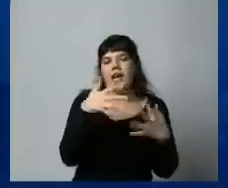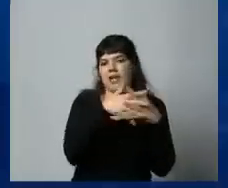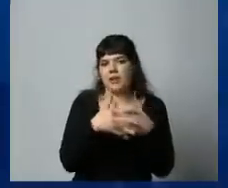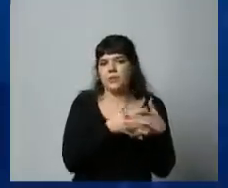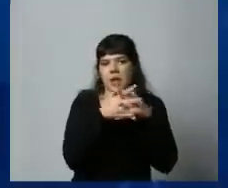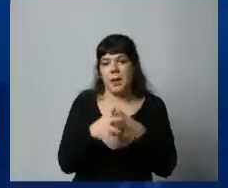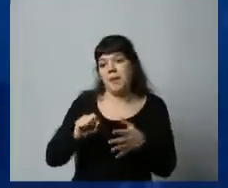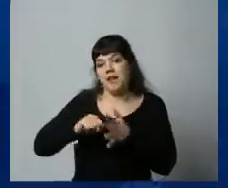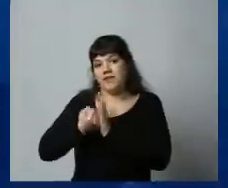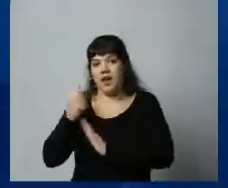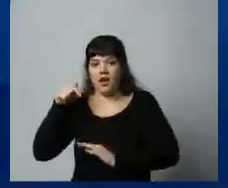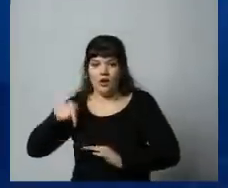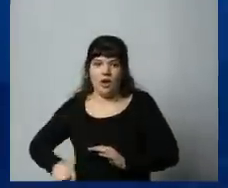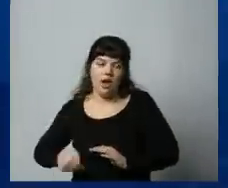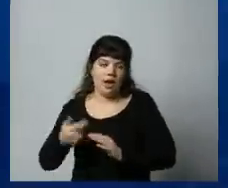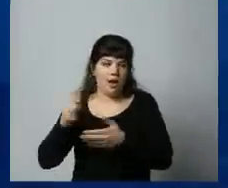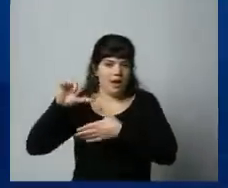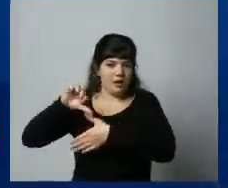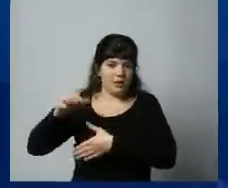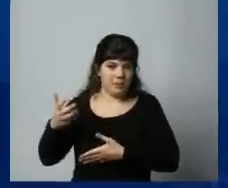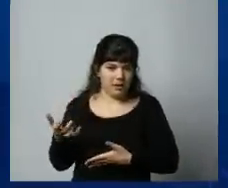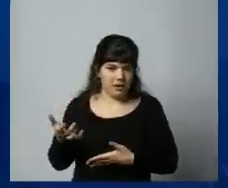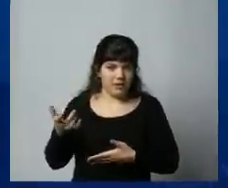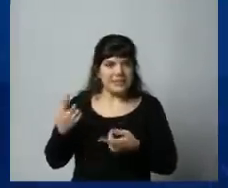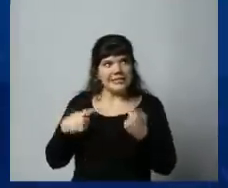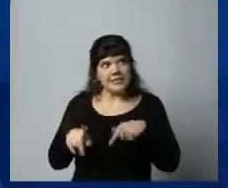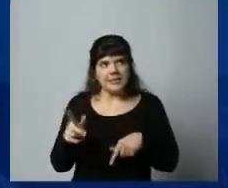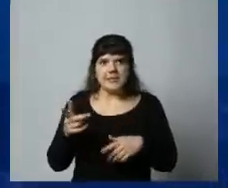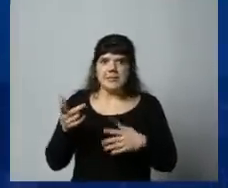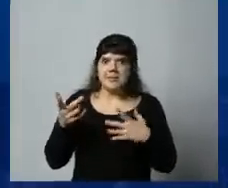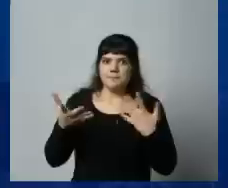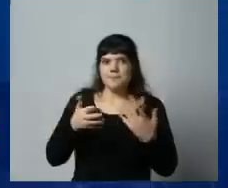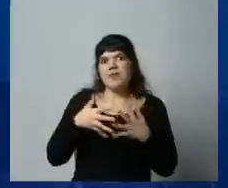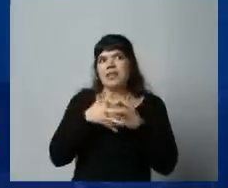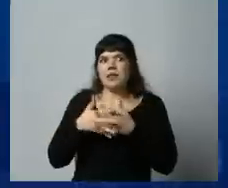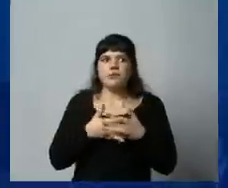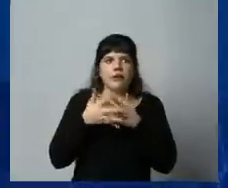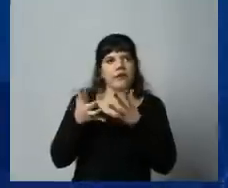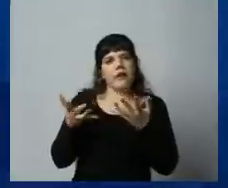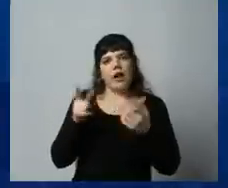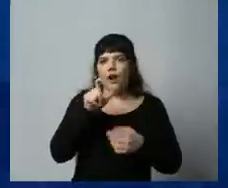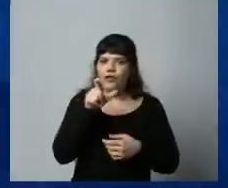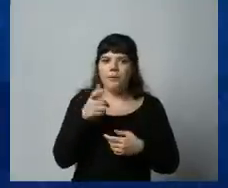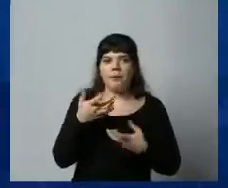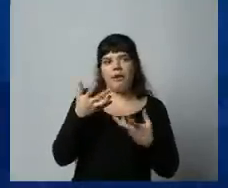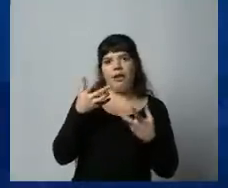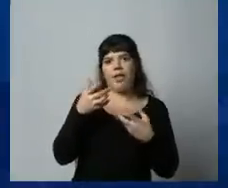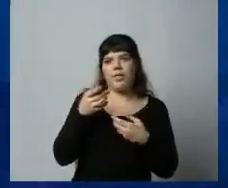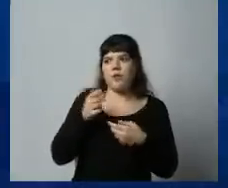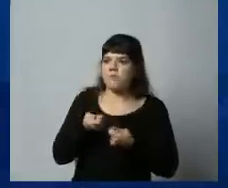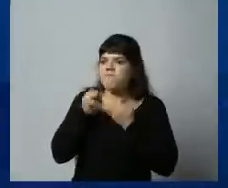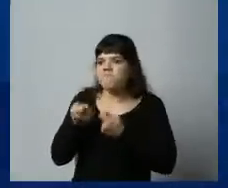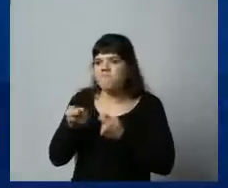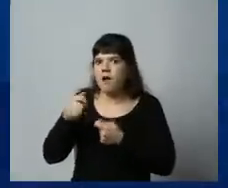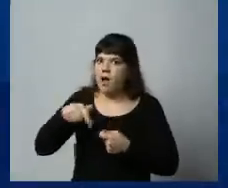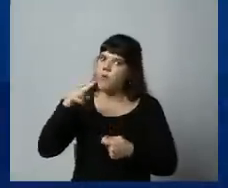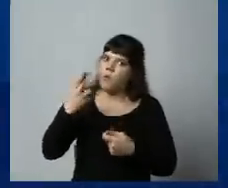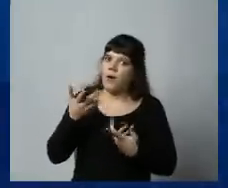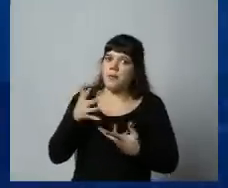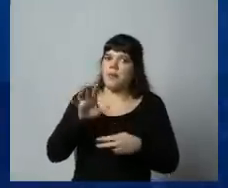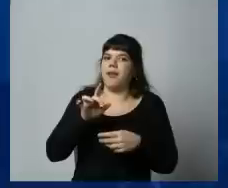interamericano de desarrollo obiamente Estados Unidos tiene ese rol de imperio en la región y de promotor de